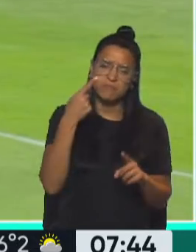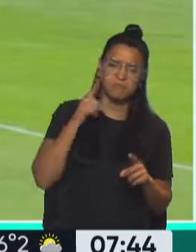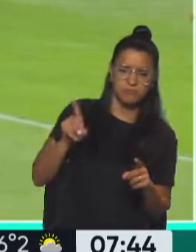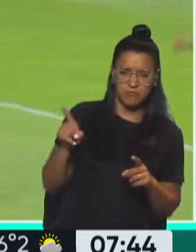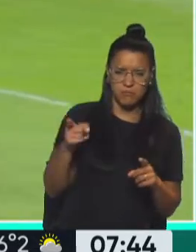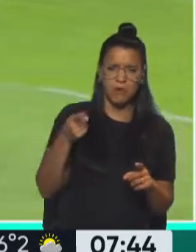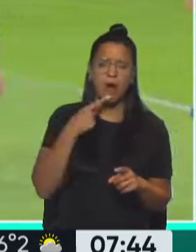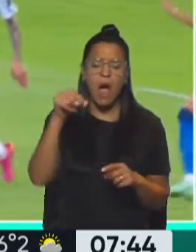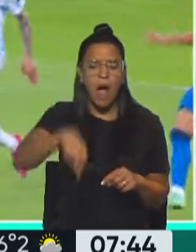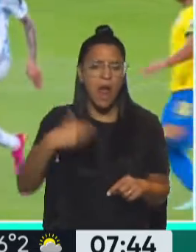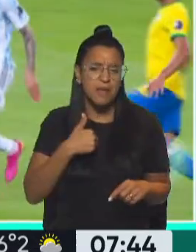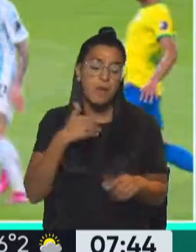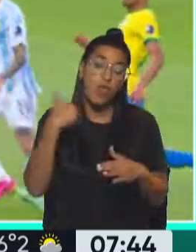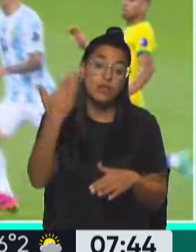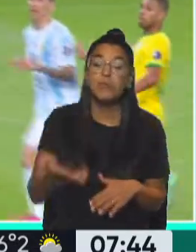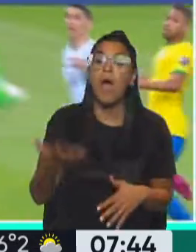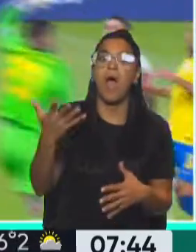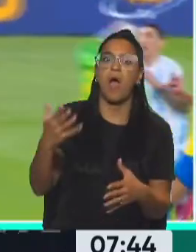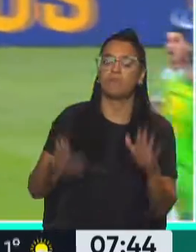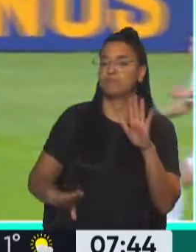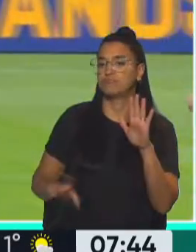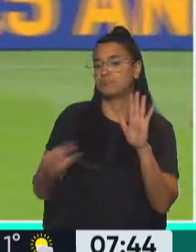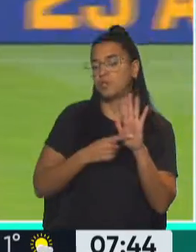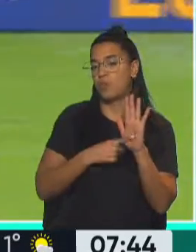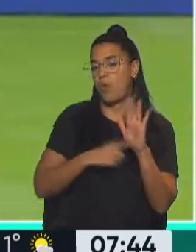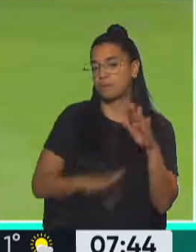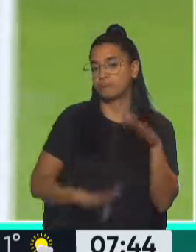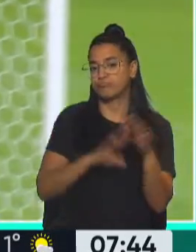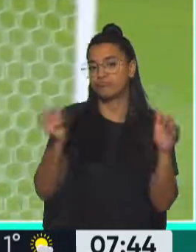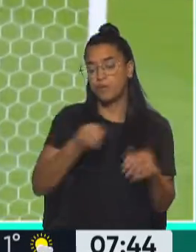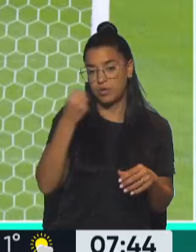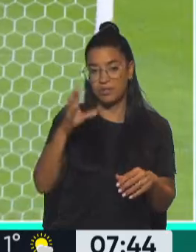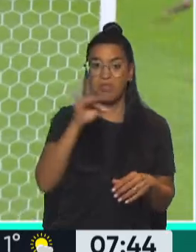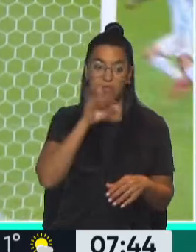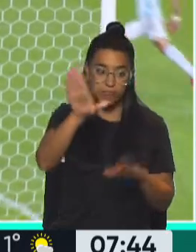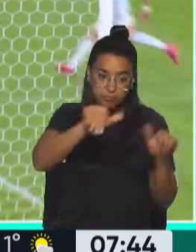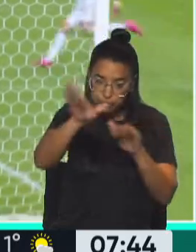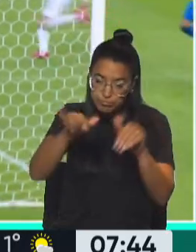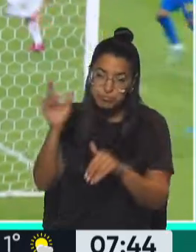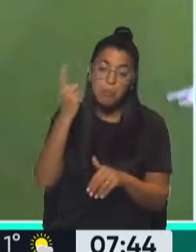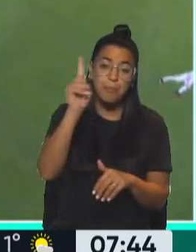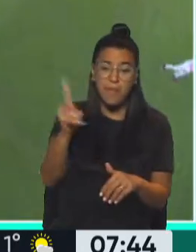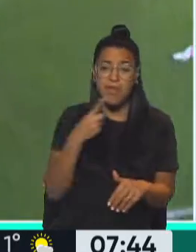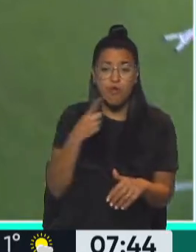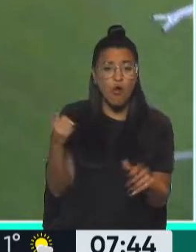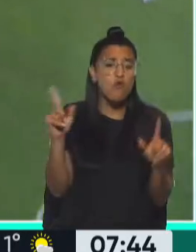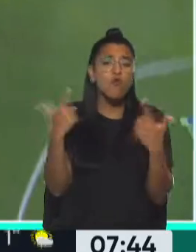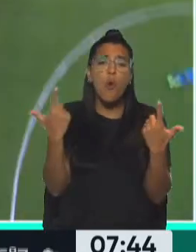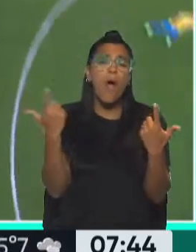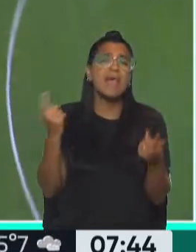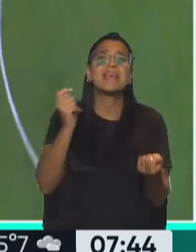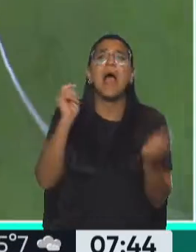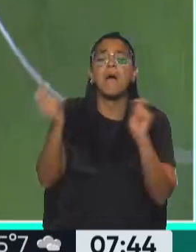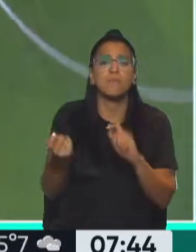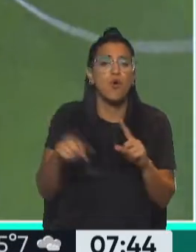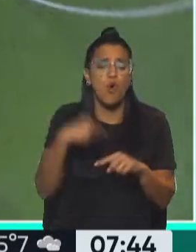gran público argentino, que después se transformaron en figuras, En titulares, sí. que ha convocado Scaloni. Pero en definitiva no hay grandes variantes con otras